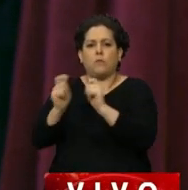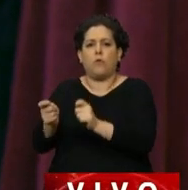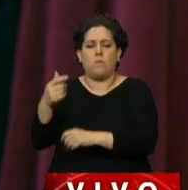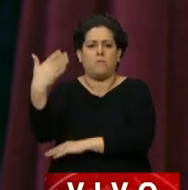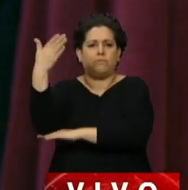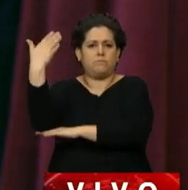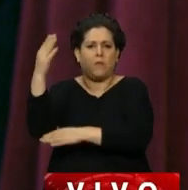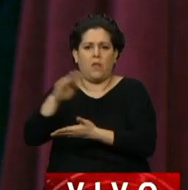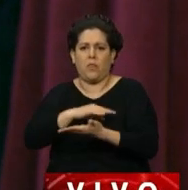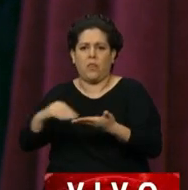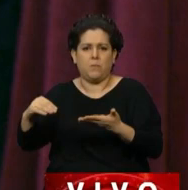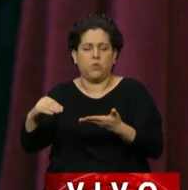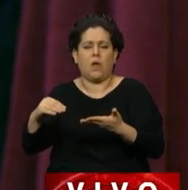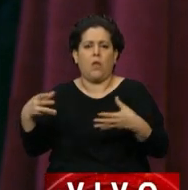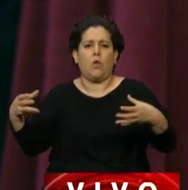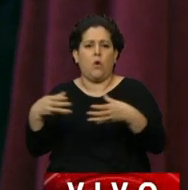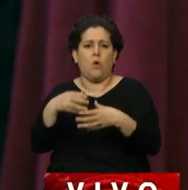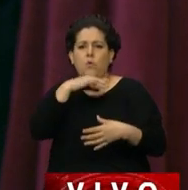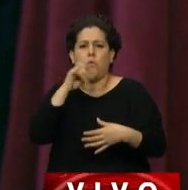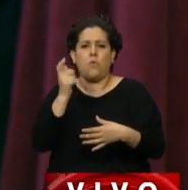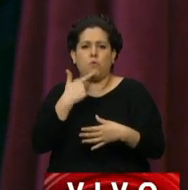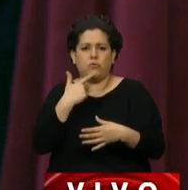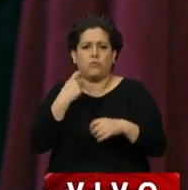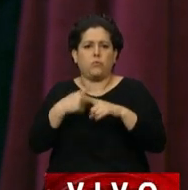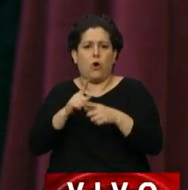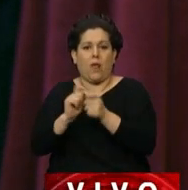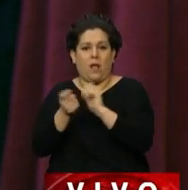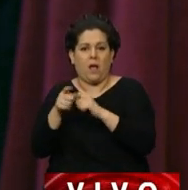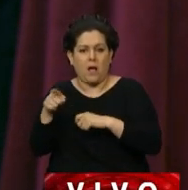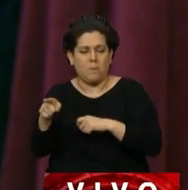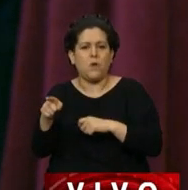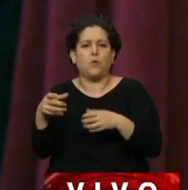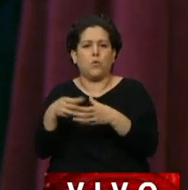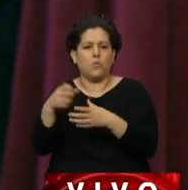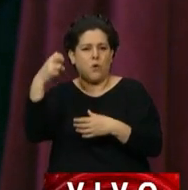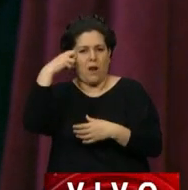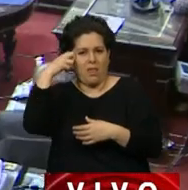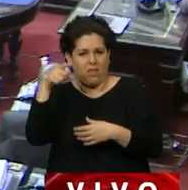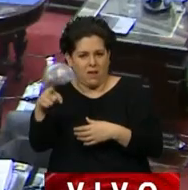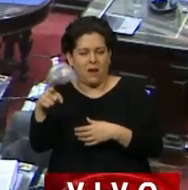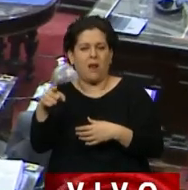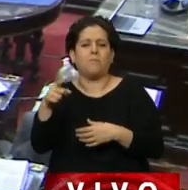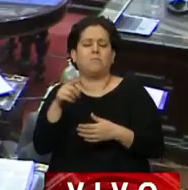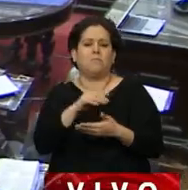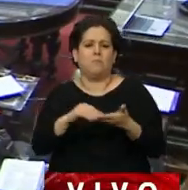diputado de Juntos por el Cambio, Bloque UCR Salta, Miguel Nani.